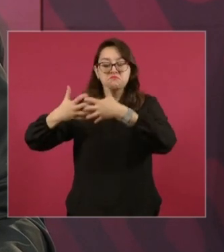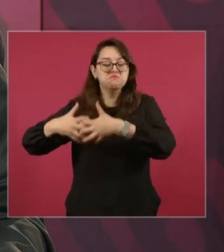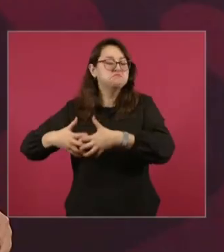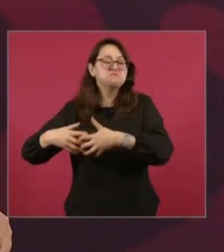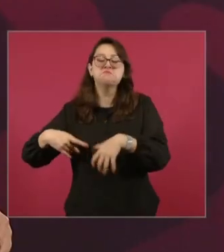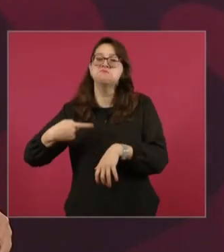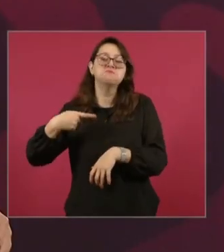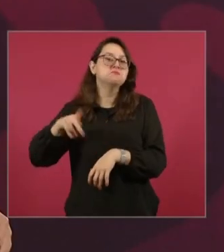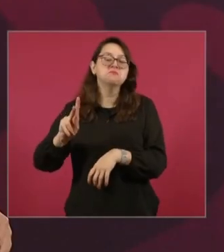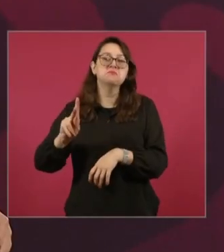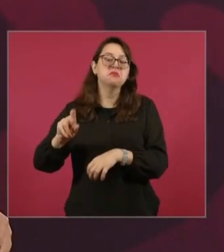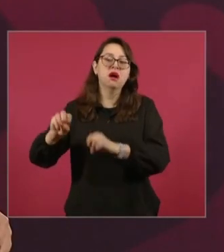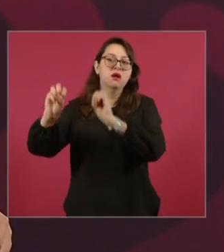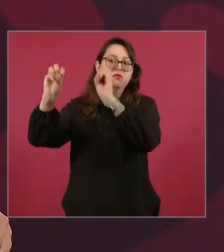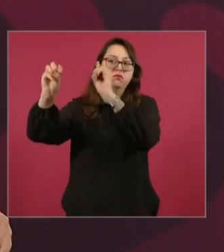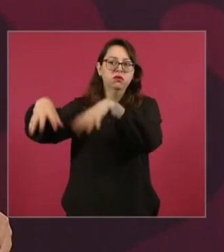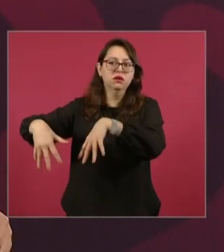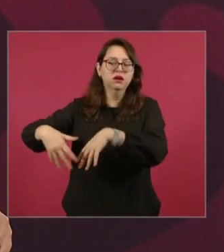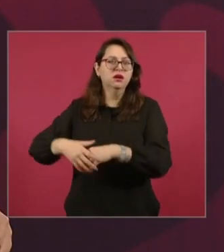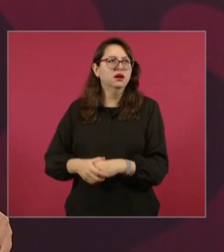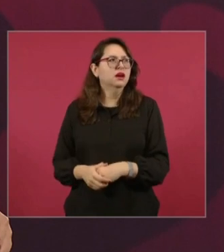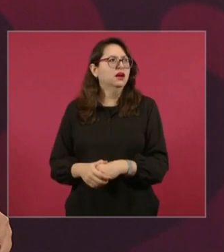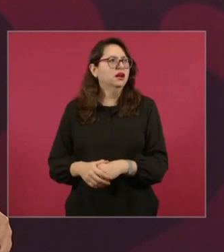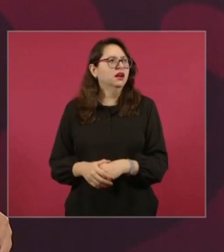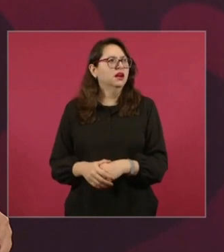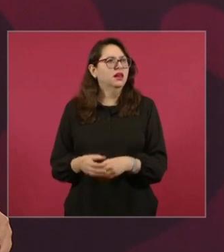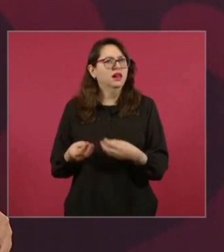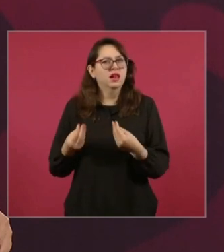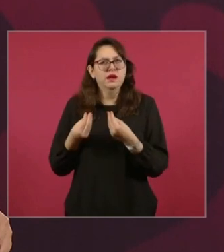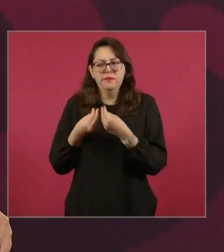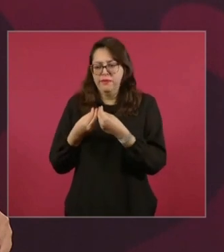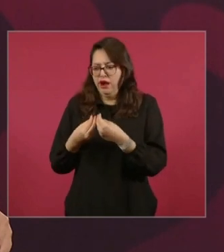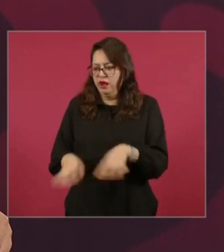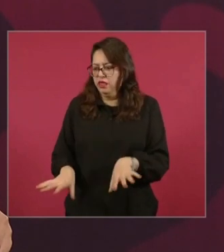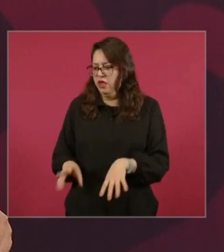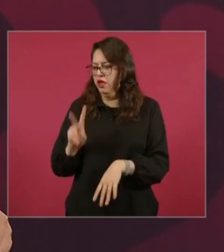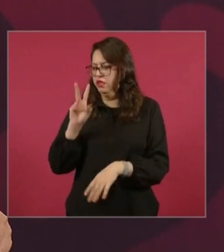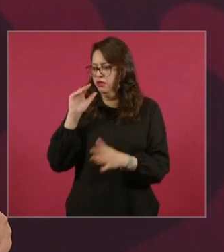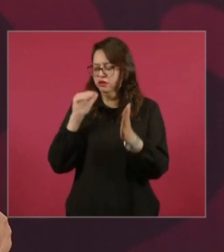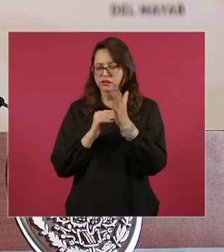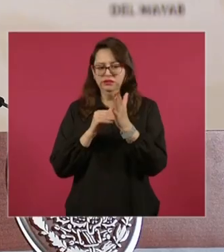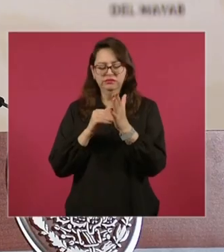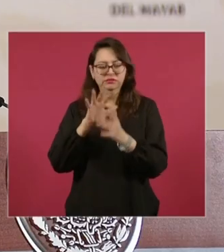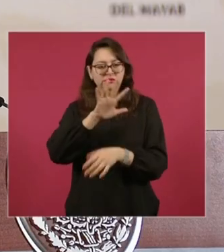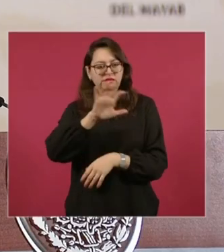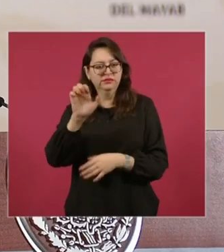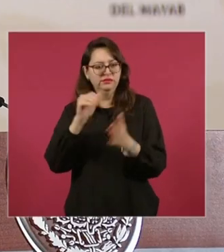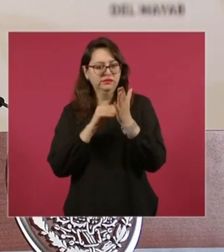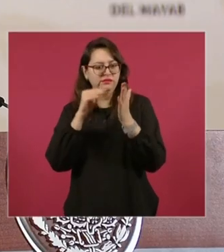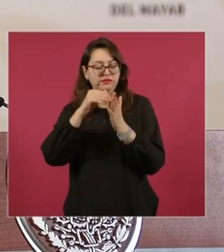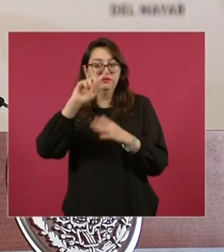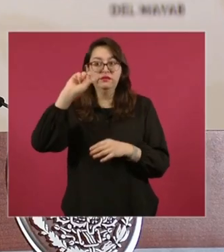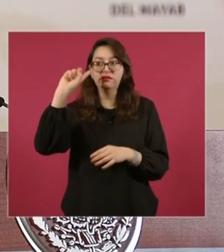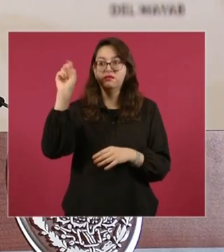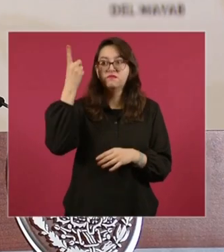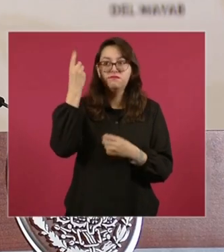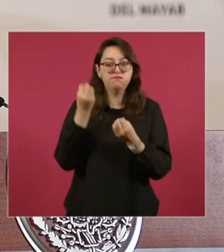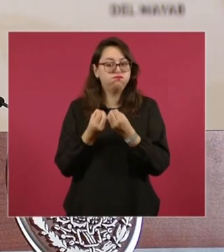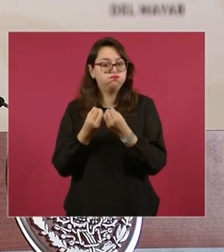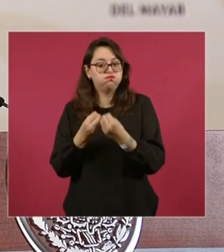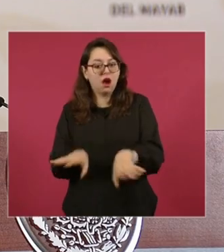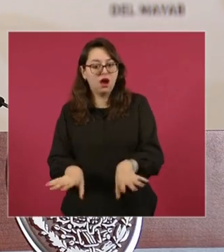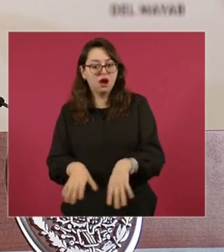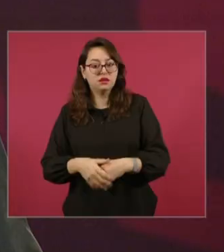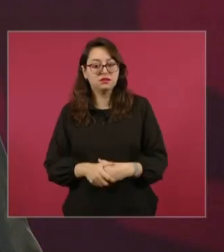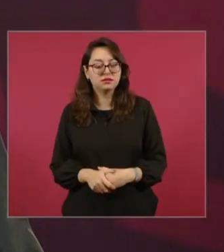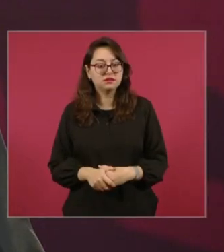y significaba una inversión como de 2.500 millones de dólares. Y tuvimos